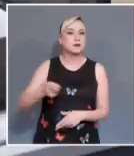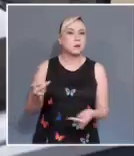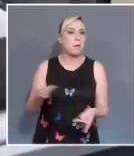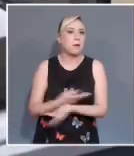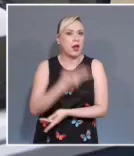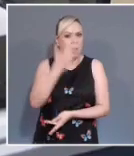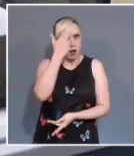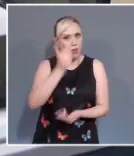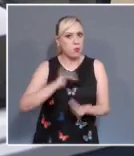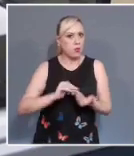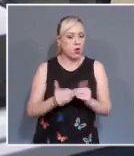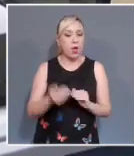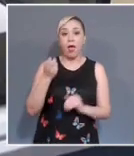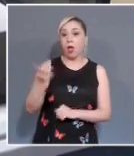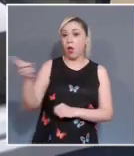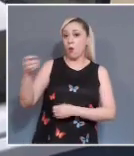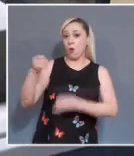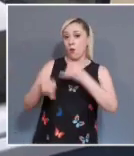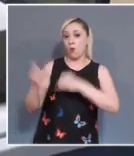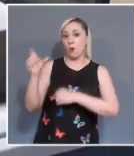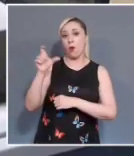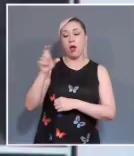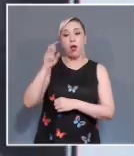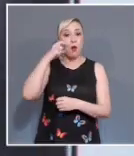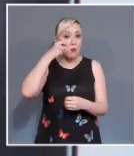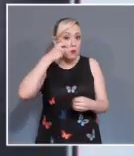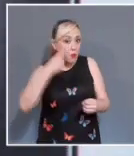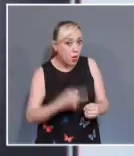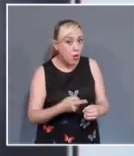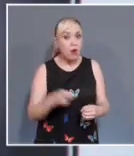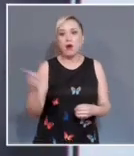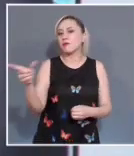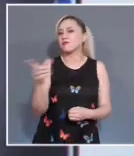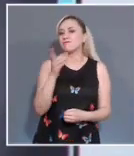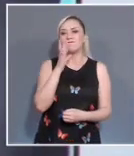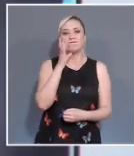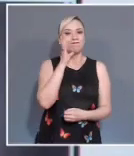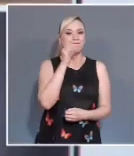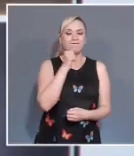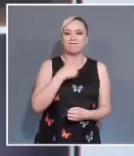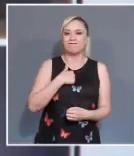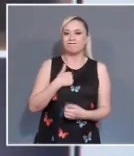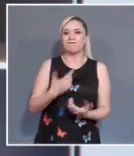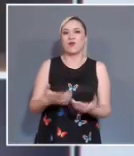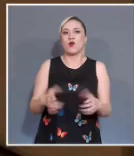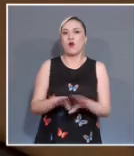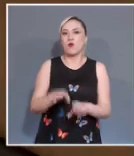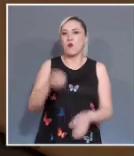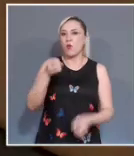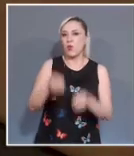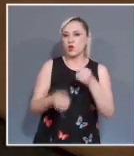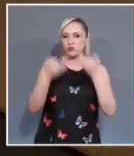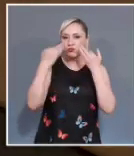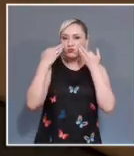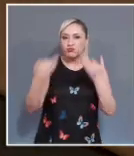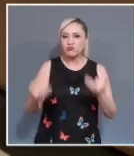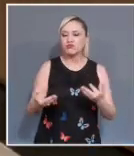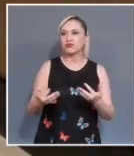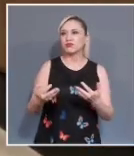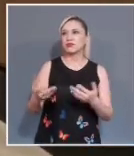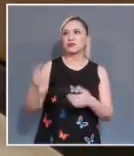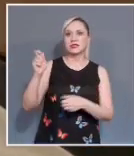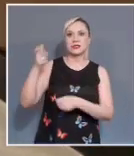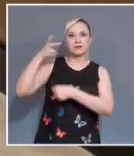conoció del asunto en la etapa intermedia está impedido para conocer posteriormente del juicio oral y juzgar el hecho por el que dictó